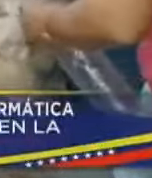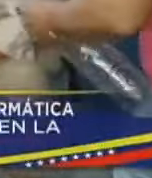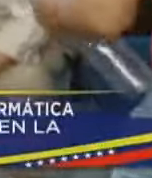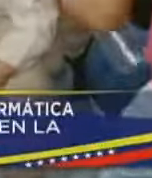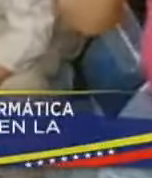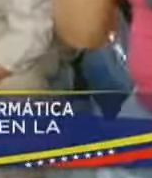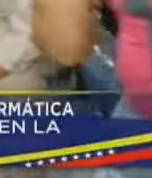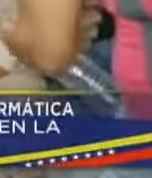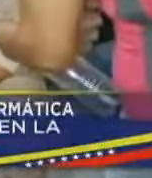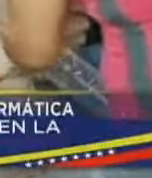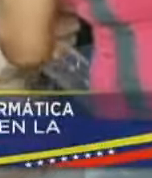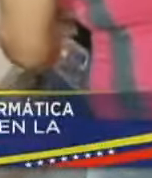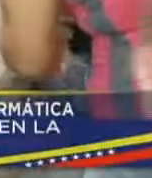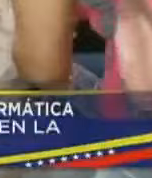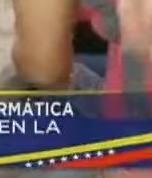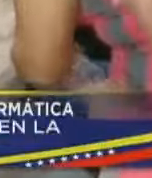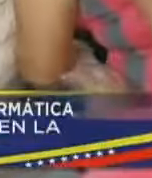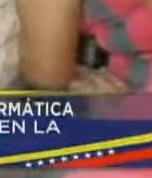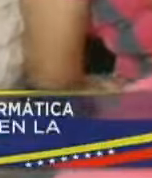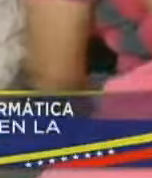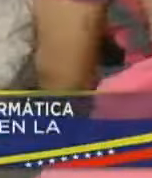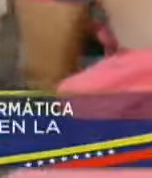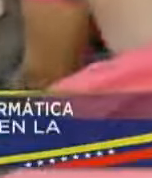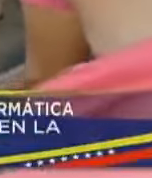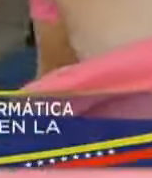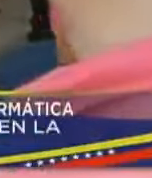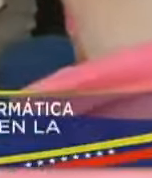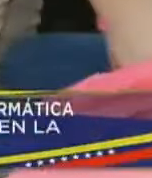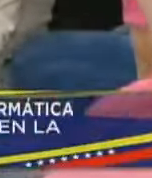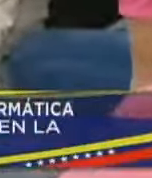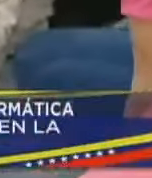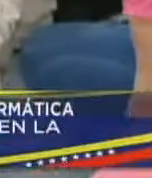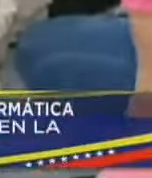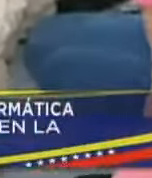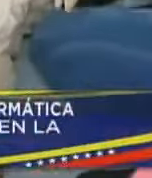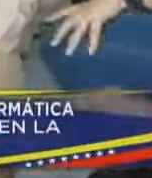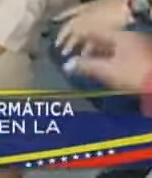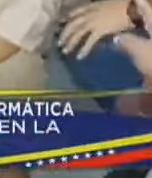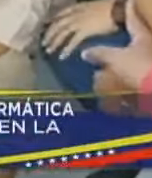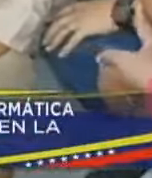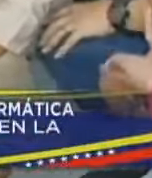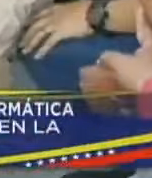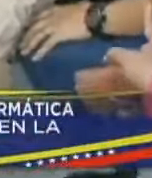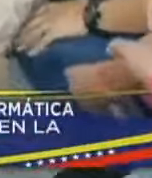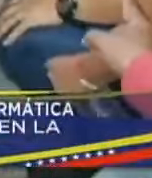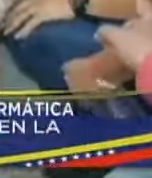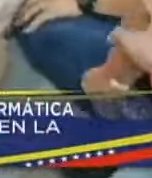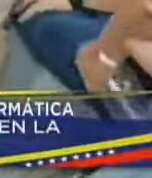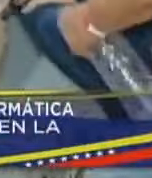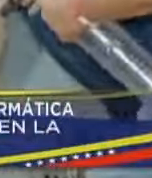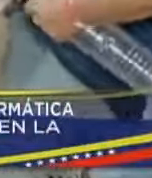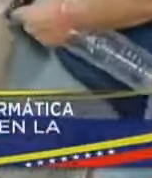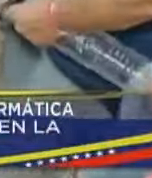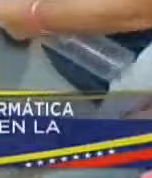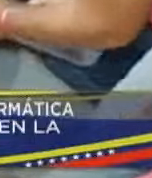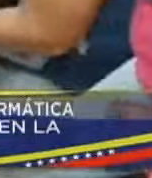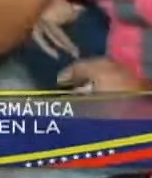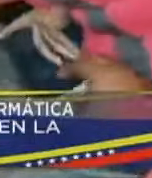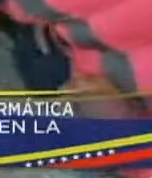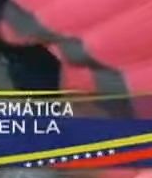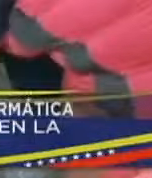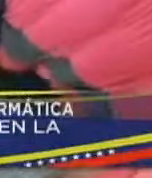desarrollando a pesar del bloqueo y de las sanciones. Hoy podemos decirle